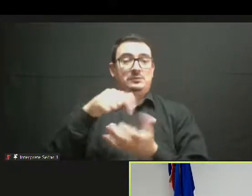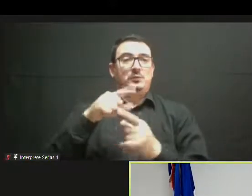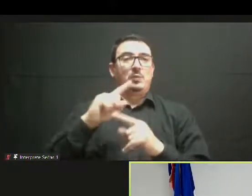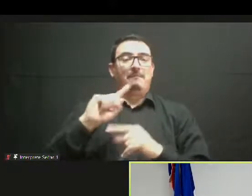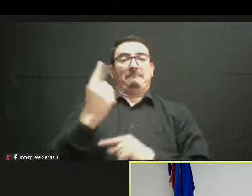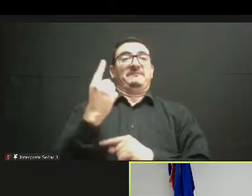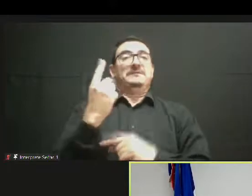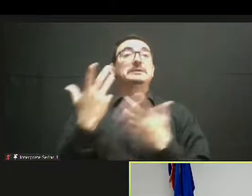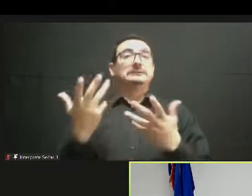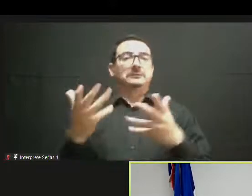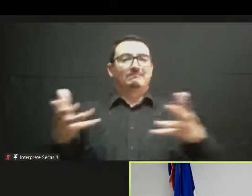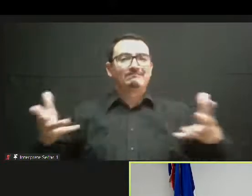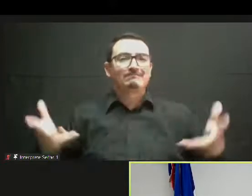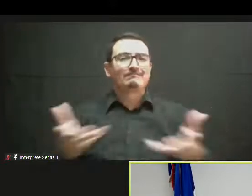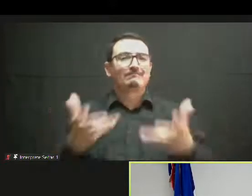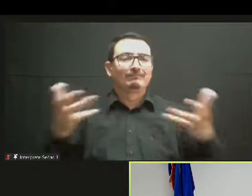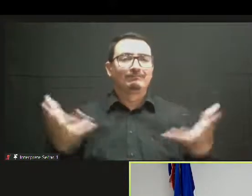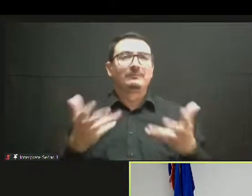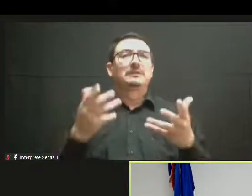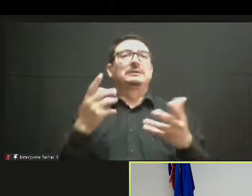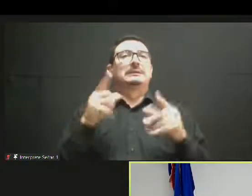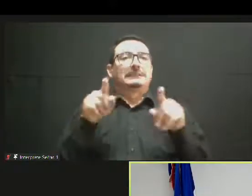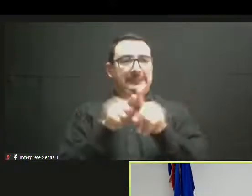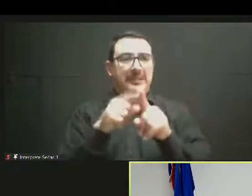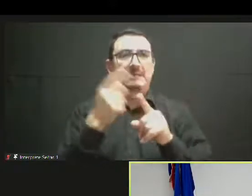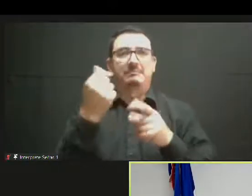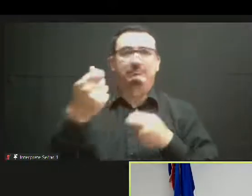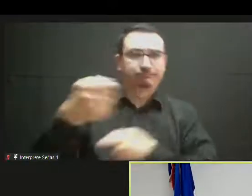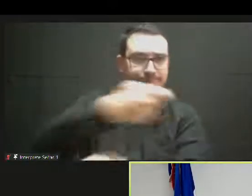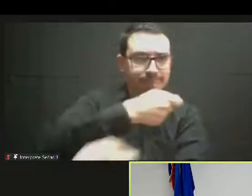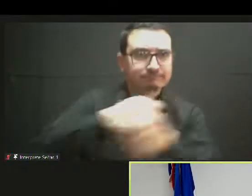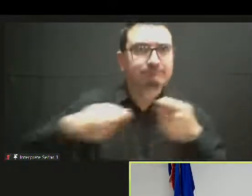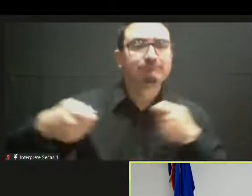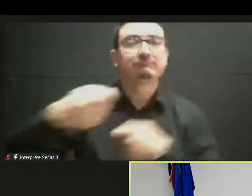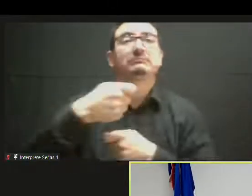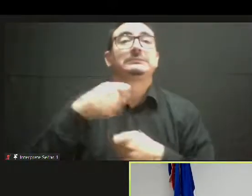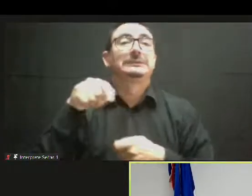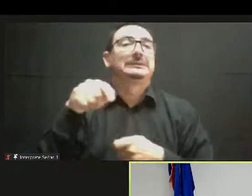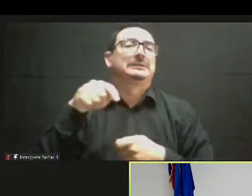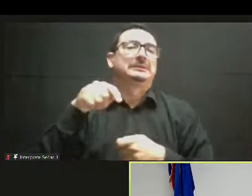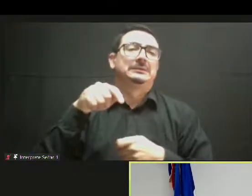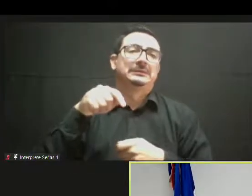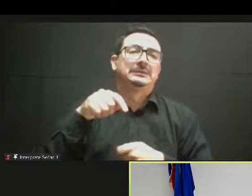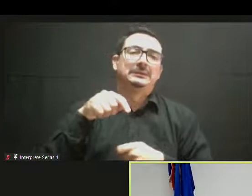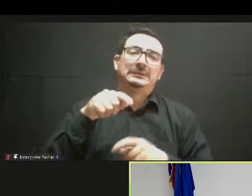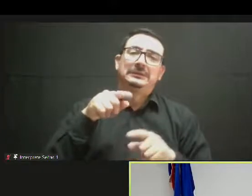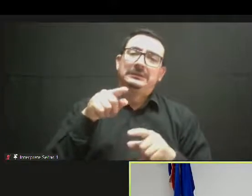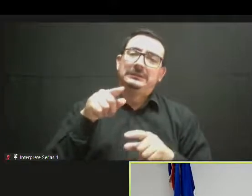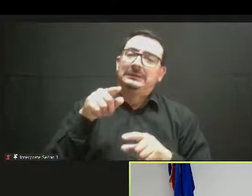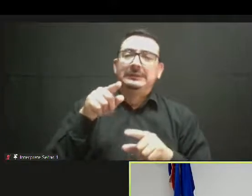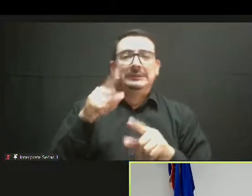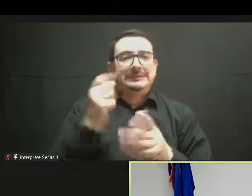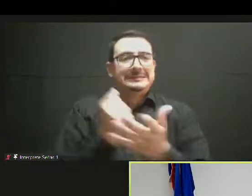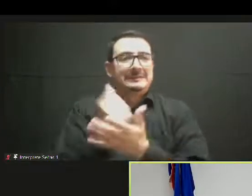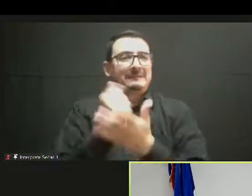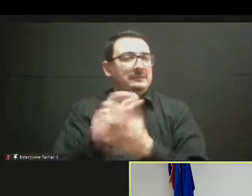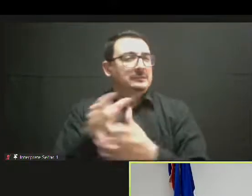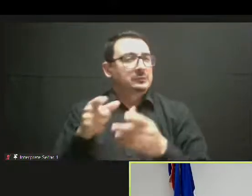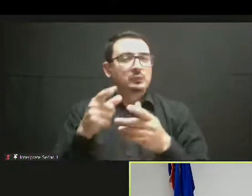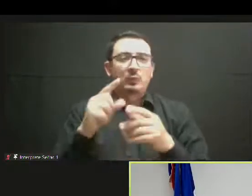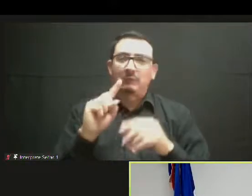mercados internacionales y aprovechando los beneficios establecidos en los acuerdos comerciales que la República Dominicana tiene